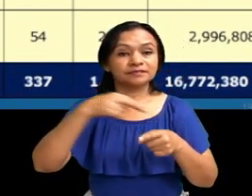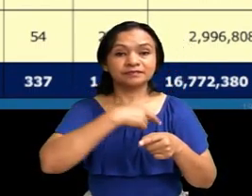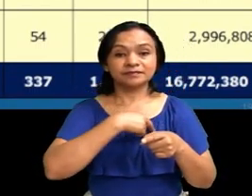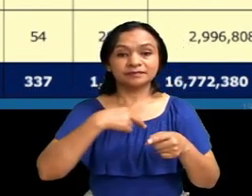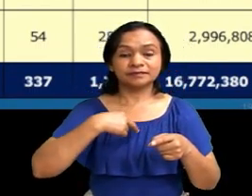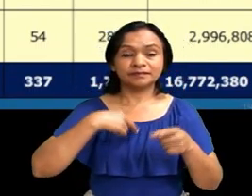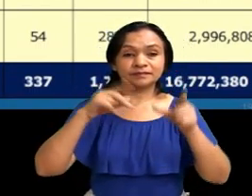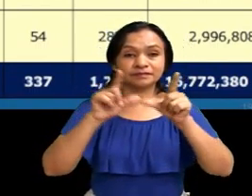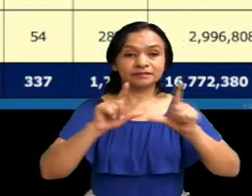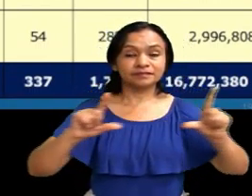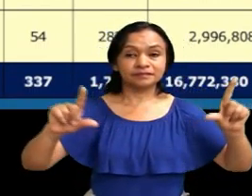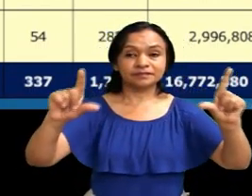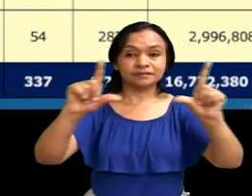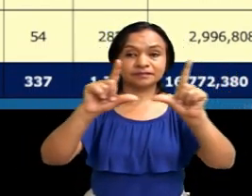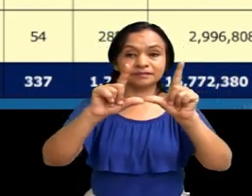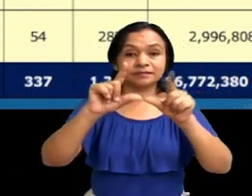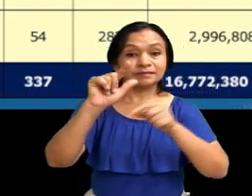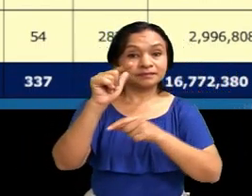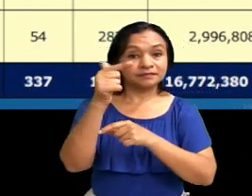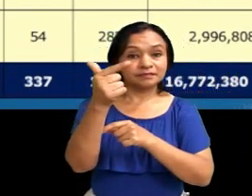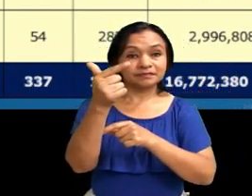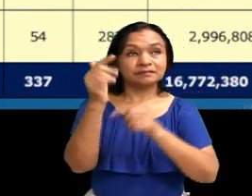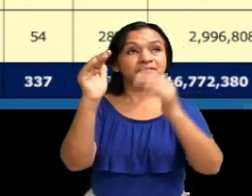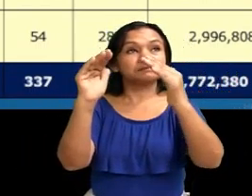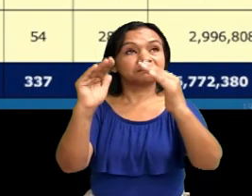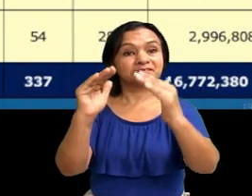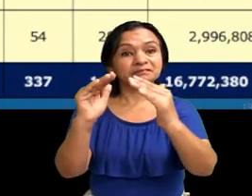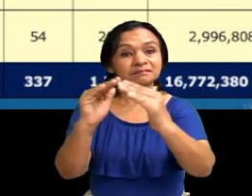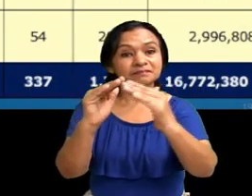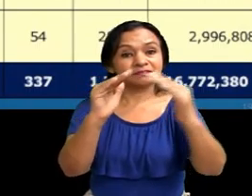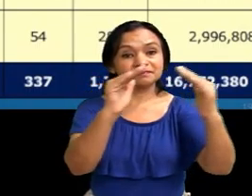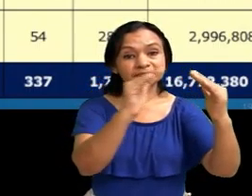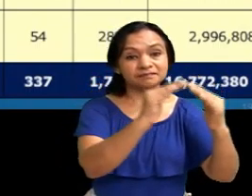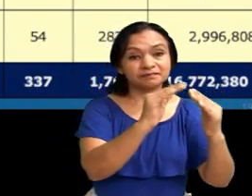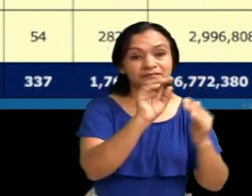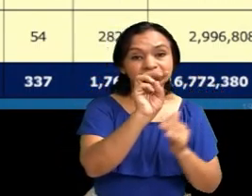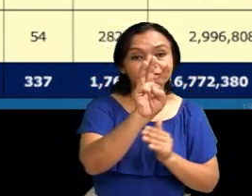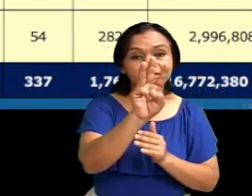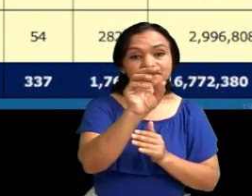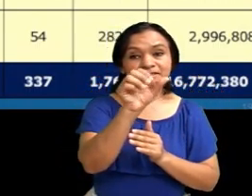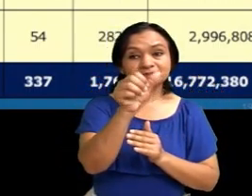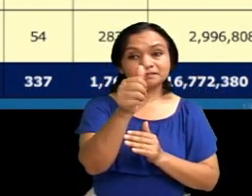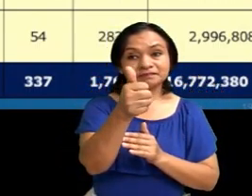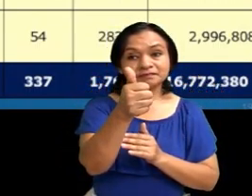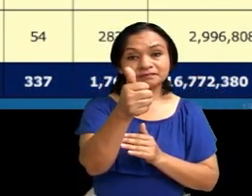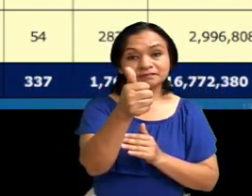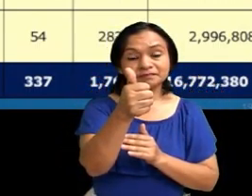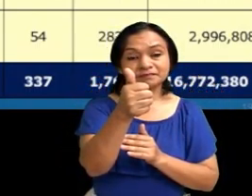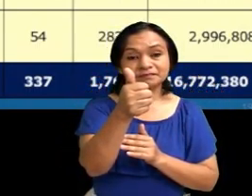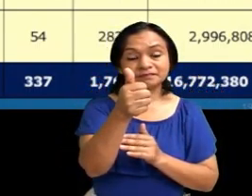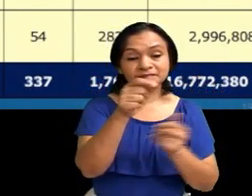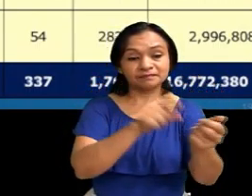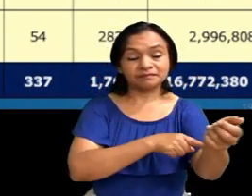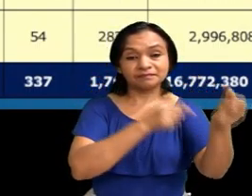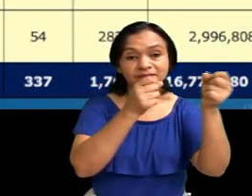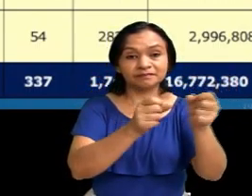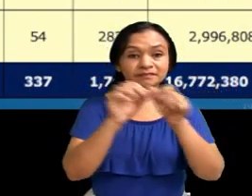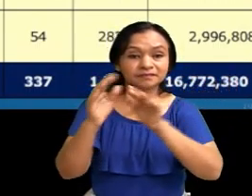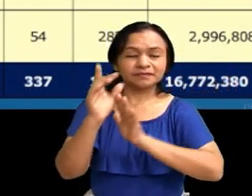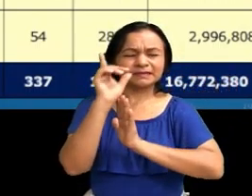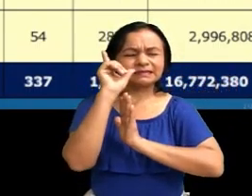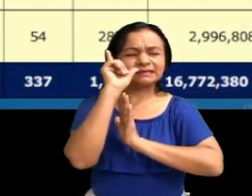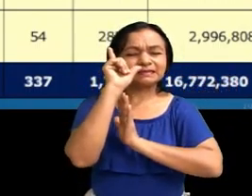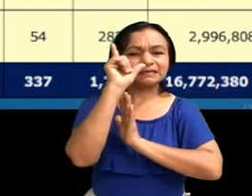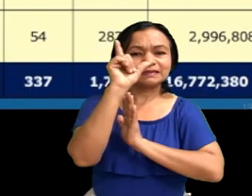son 7 viviendas, 36 hermanas y hermanos, allá están en una zona bastante distante,